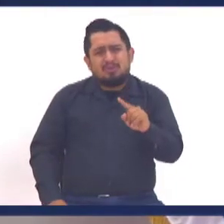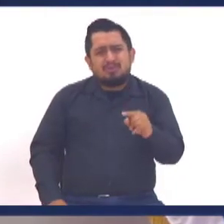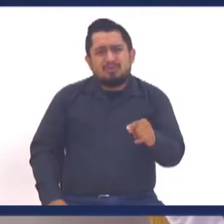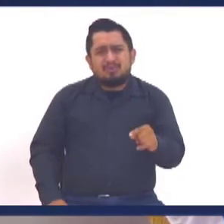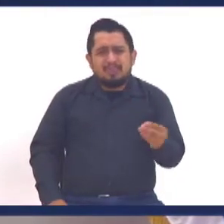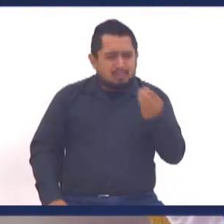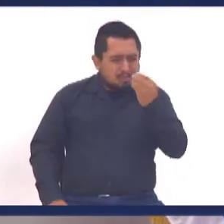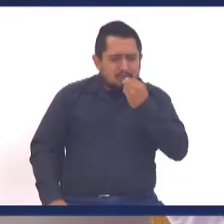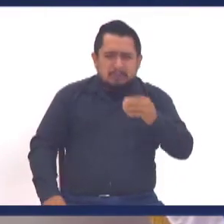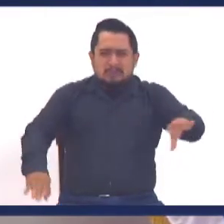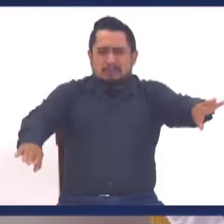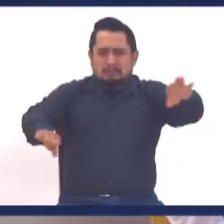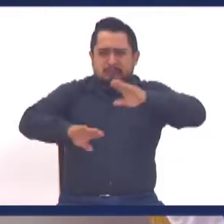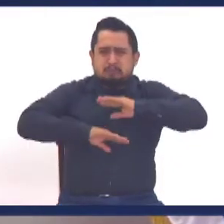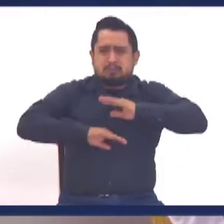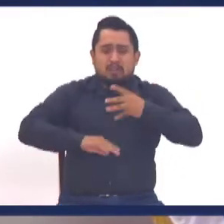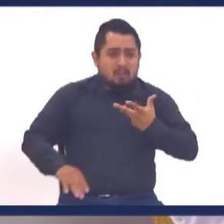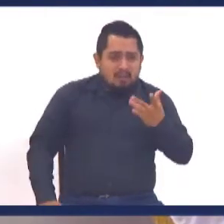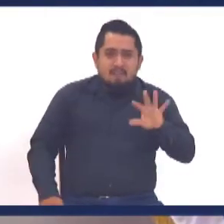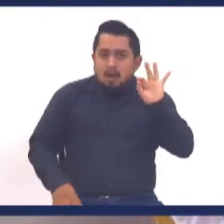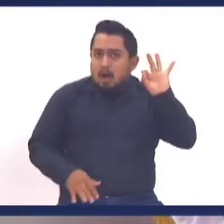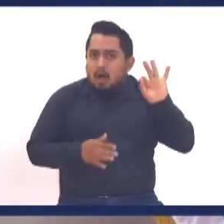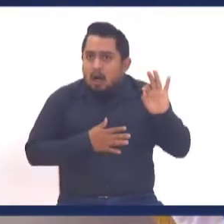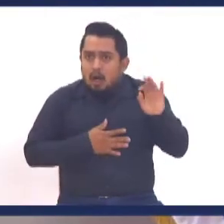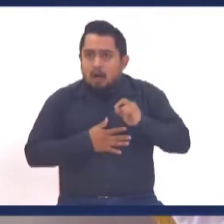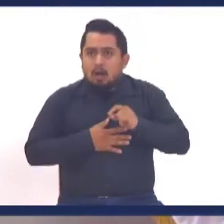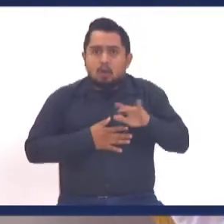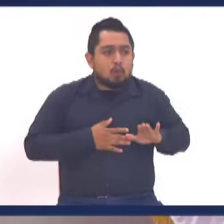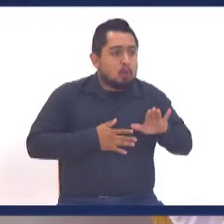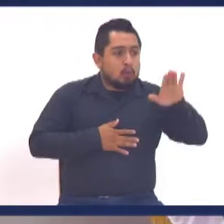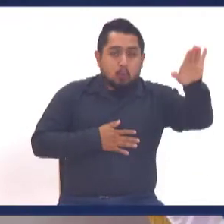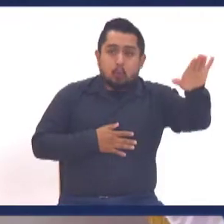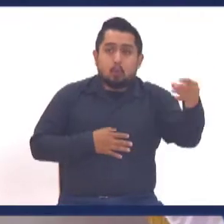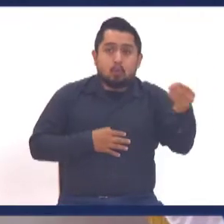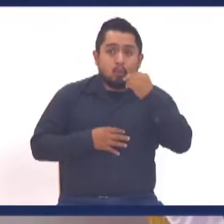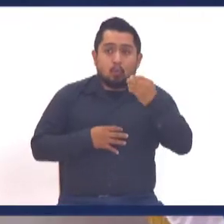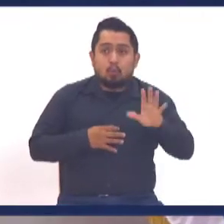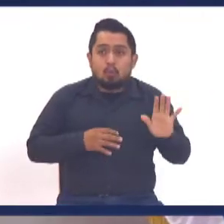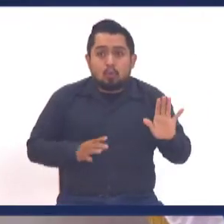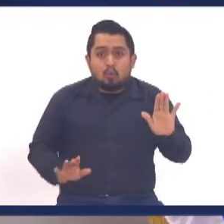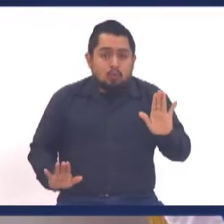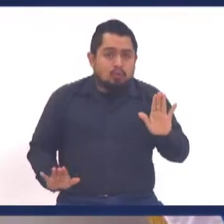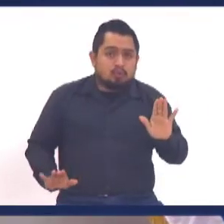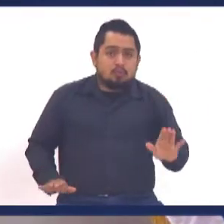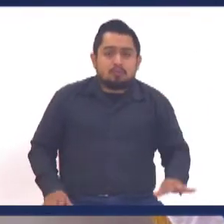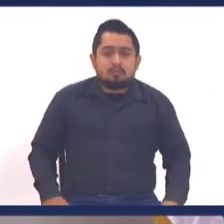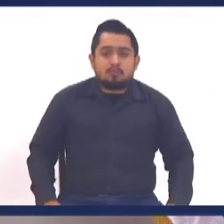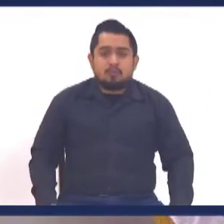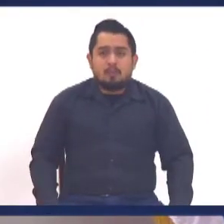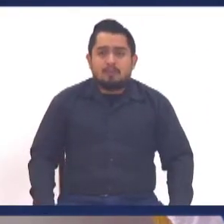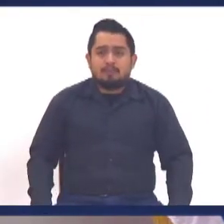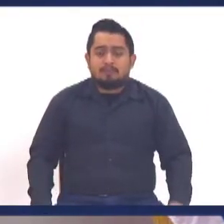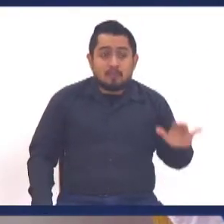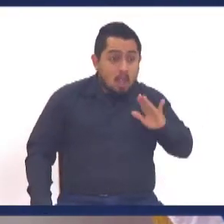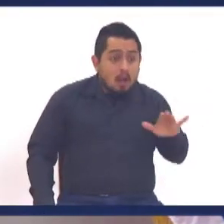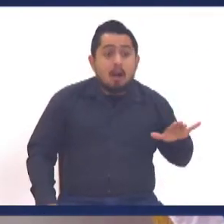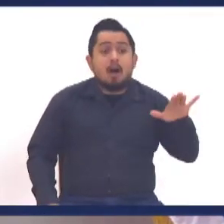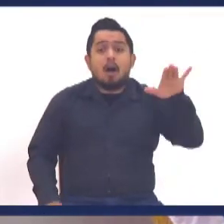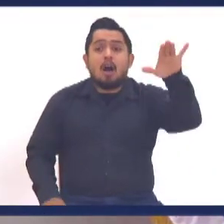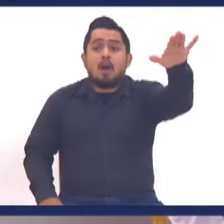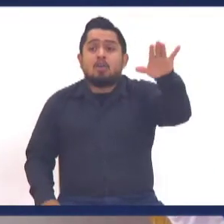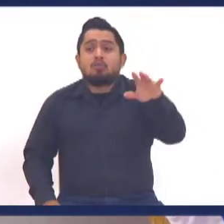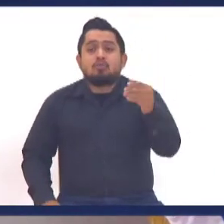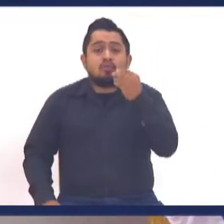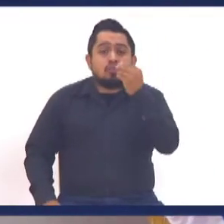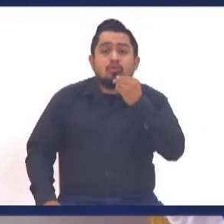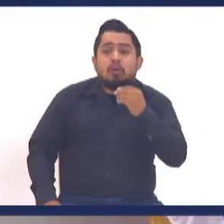me encanta que nosotros le creo como usted sabe toda gente que ya viaja por gente que viaja pero lo indio no le va a quitar pero como ya vamos